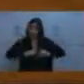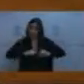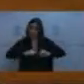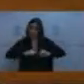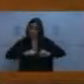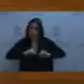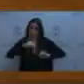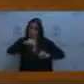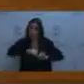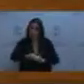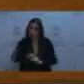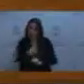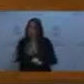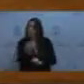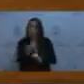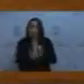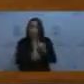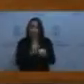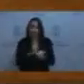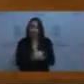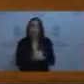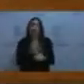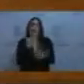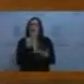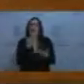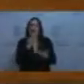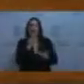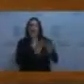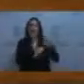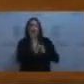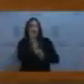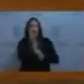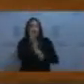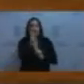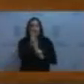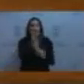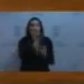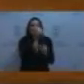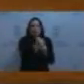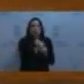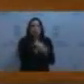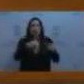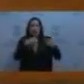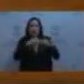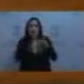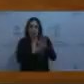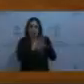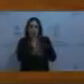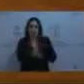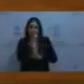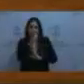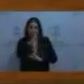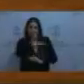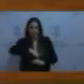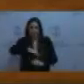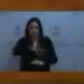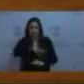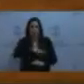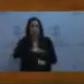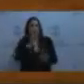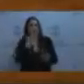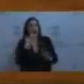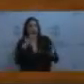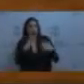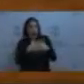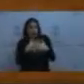se aprueban aquí, como por ejemplo que las parroquias rurales formasen parte de los grupos de desarrollo local. Y sin embargo, en Somiedo, sin